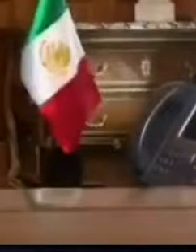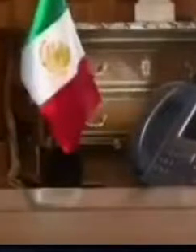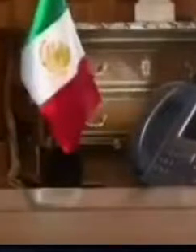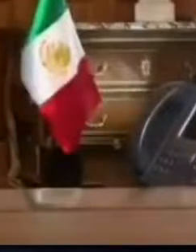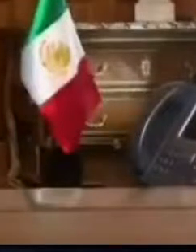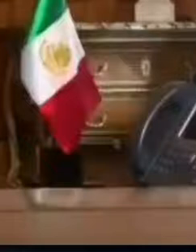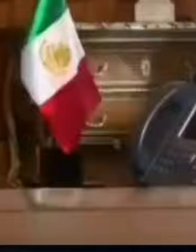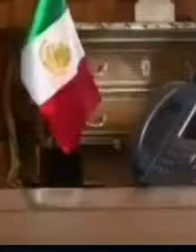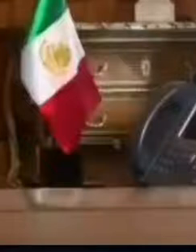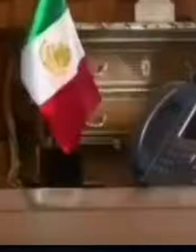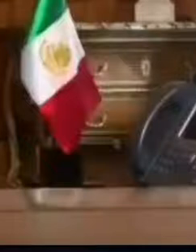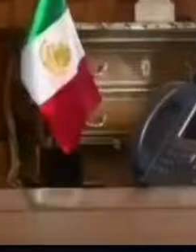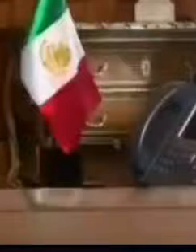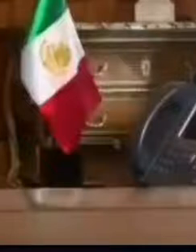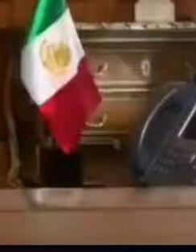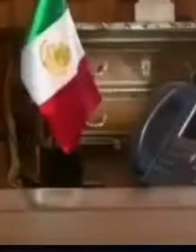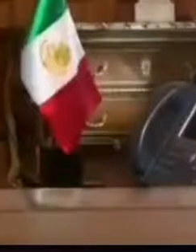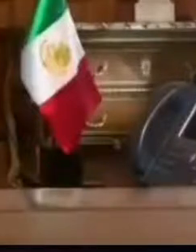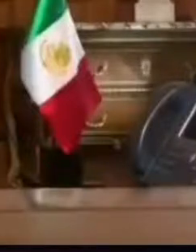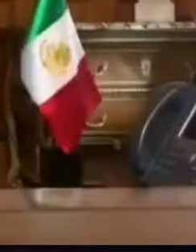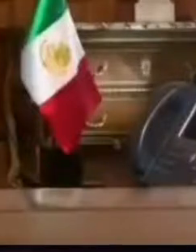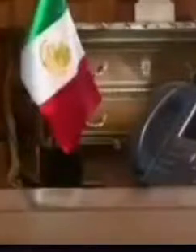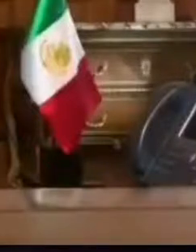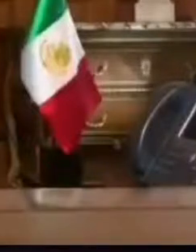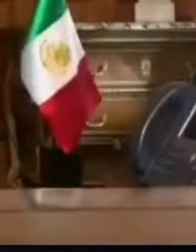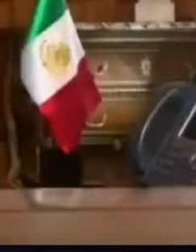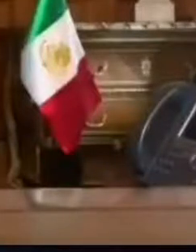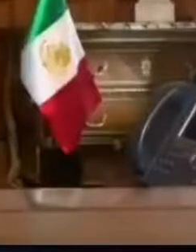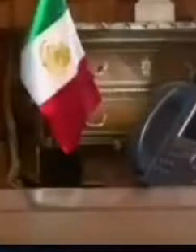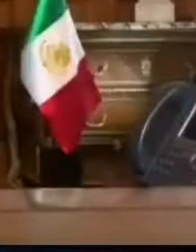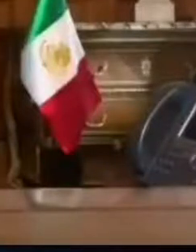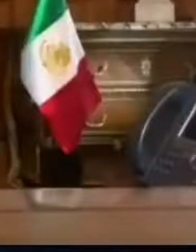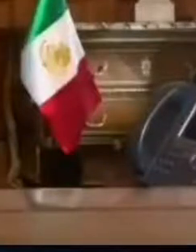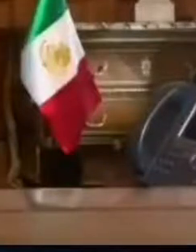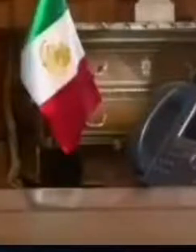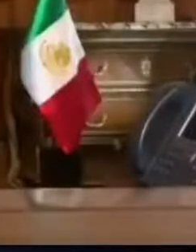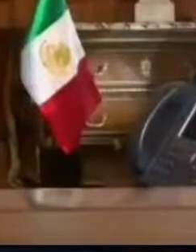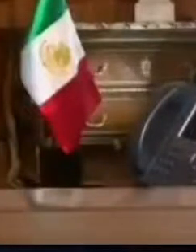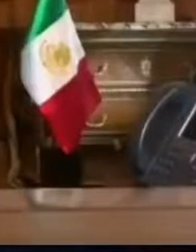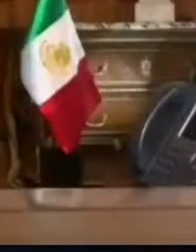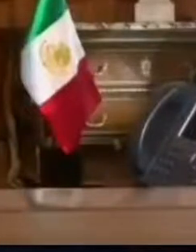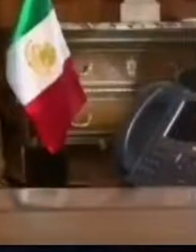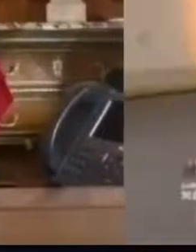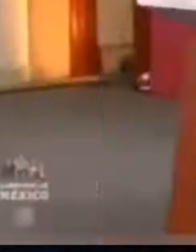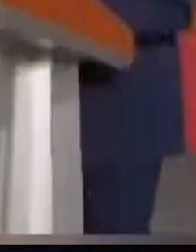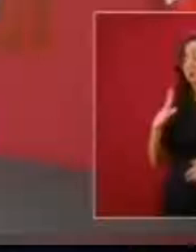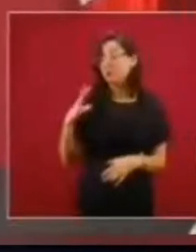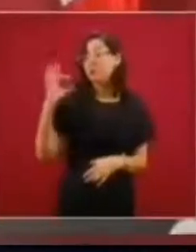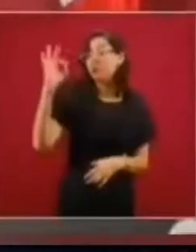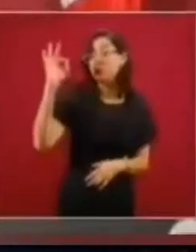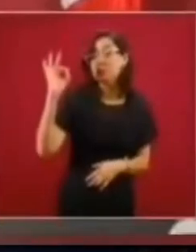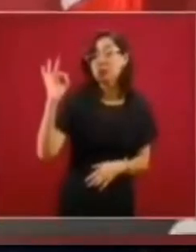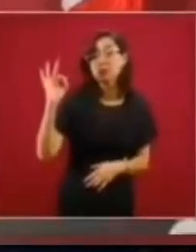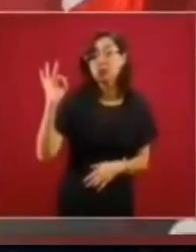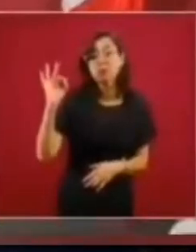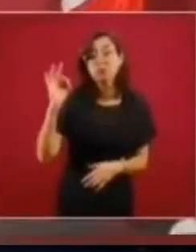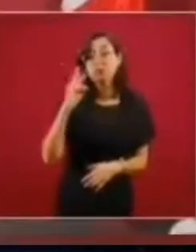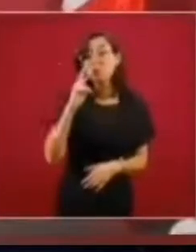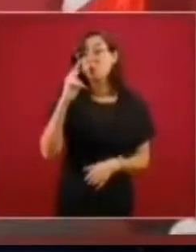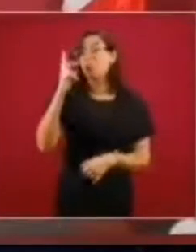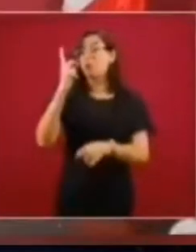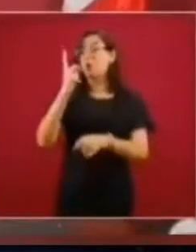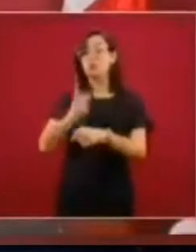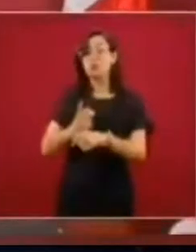sucedido desgraciadamente en otras partes, aquí el crecimiento ha sido horizontal. Hablaba yo de